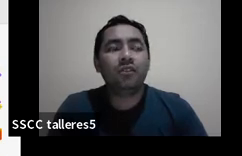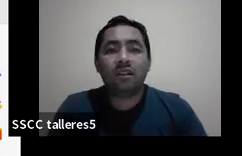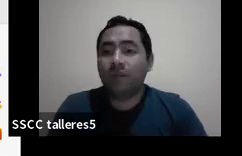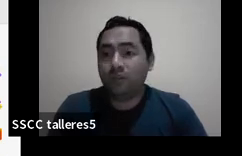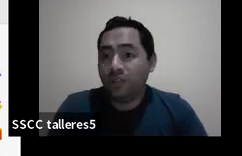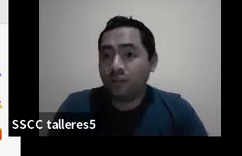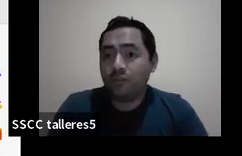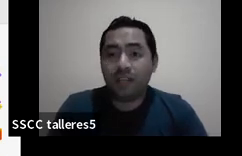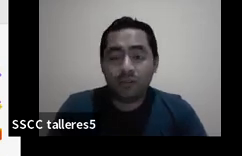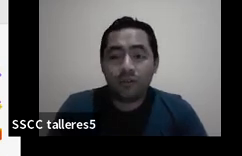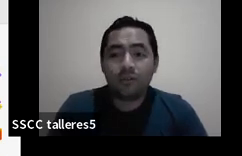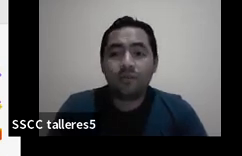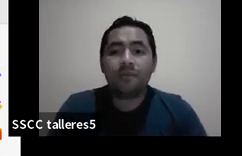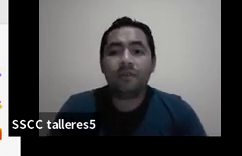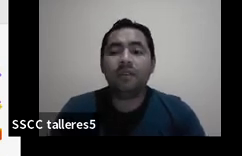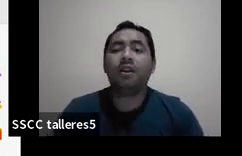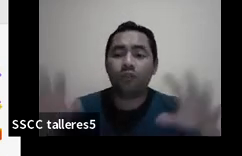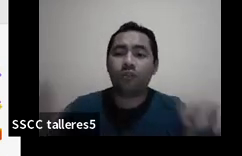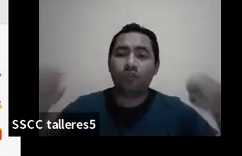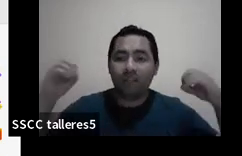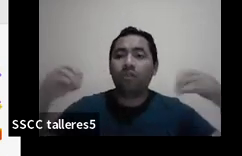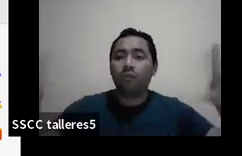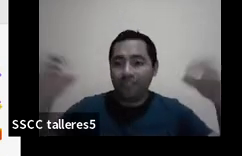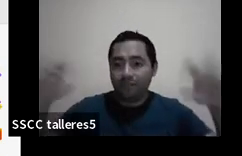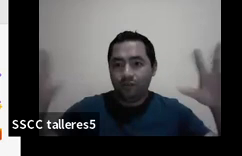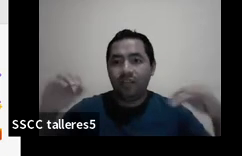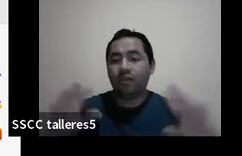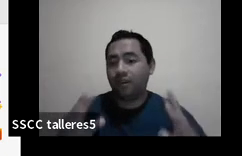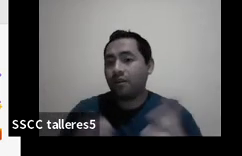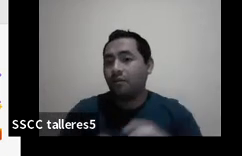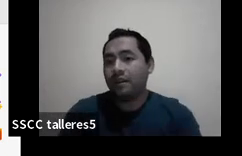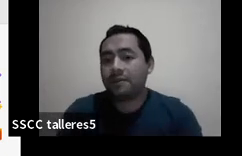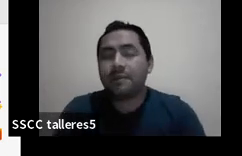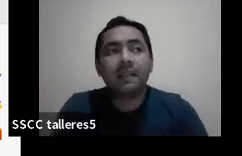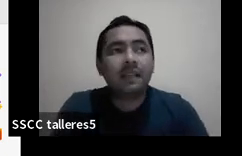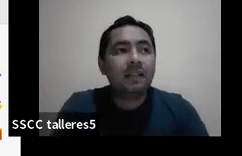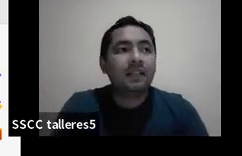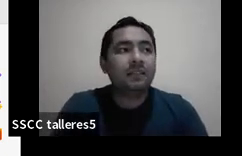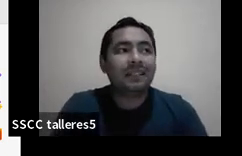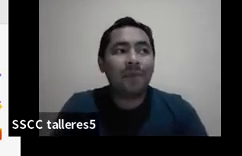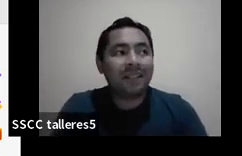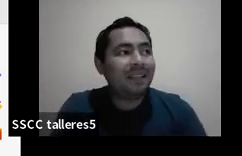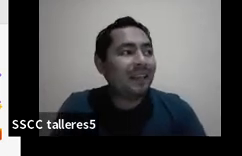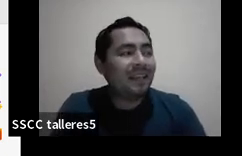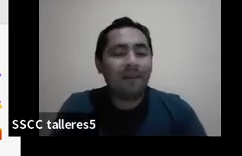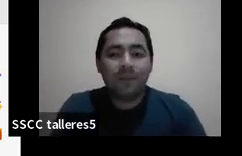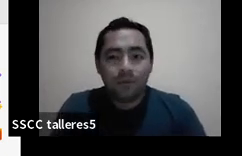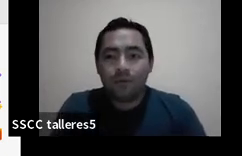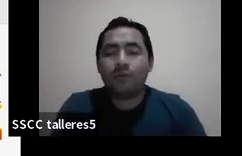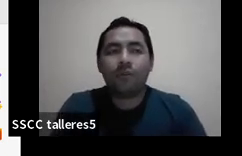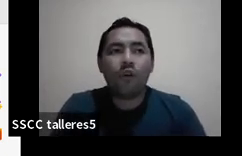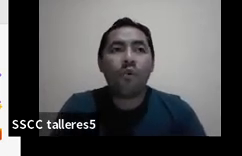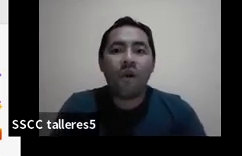Y han ido cerrando varios colegios para sordos, y a los sordos los han ido incluyendo en colegios regulares. Entonces, a partir de ahí